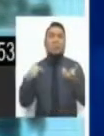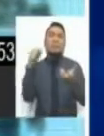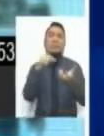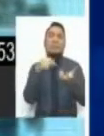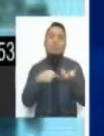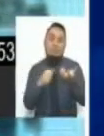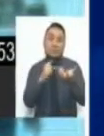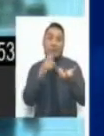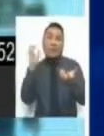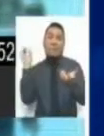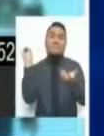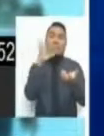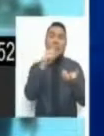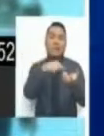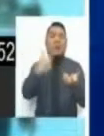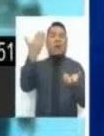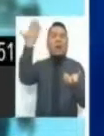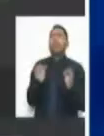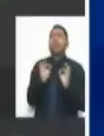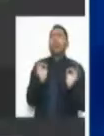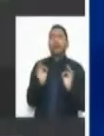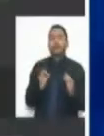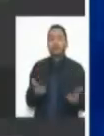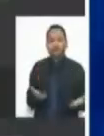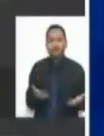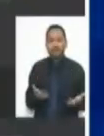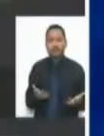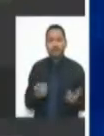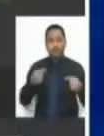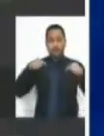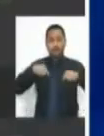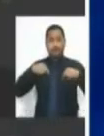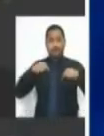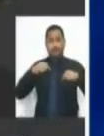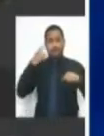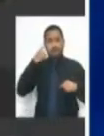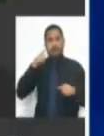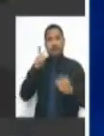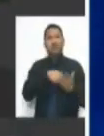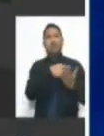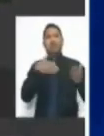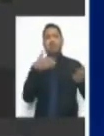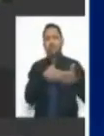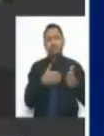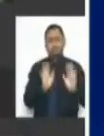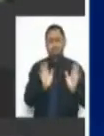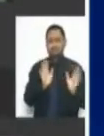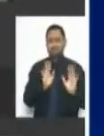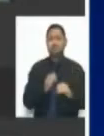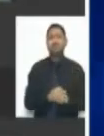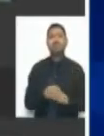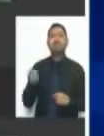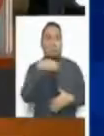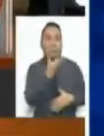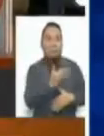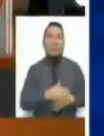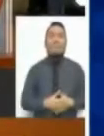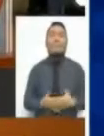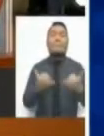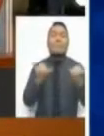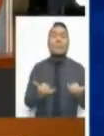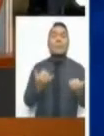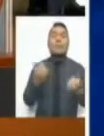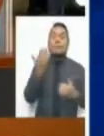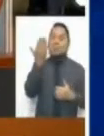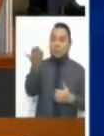eso Keiko Fujimori entonces? Probablemente ha sido versiones que le hemos estado suministrando a Kurt Burneo. Yo lo conozco hace mucho